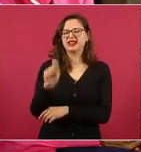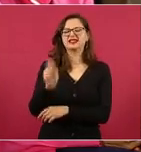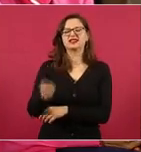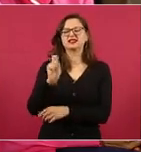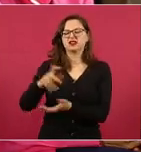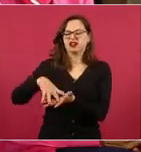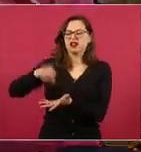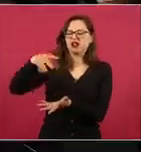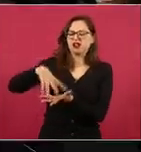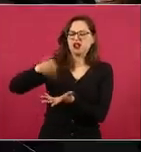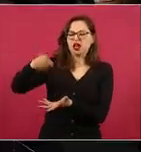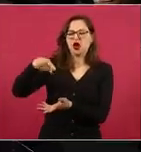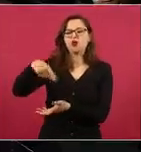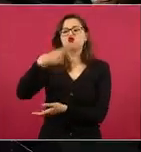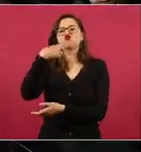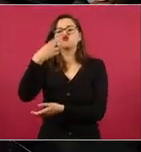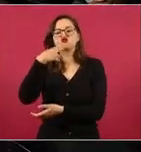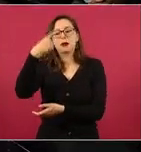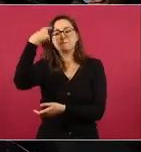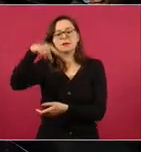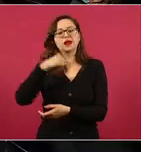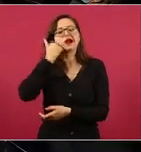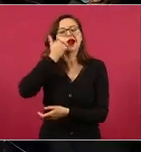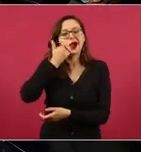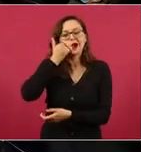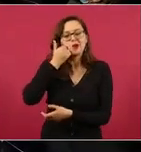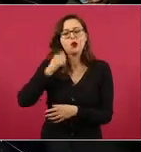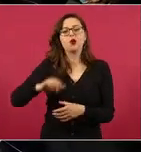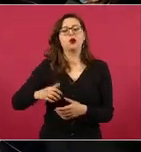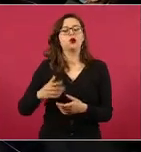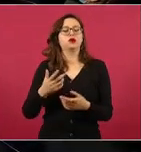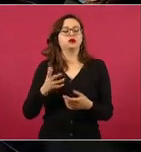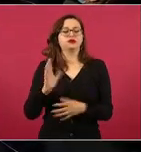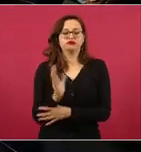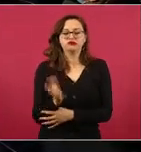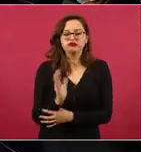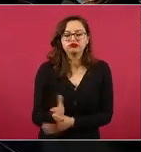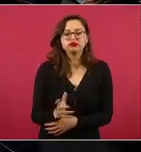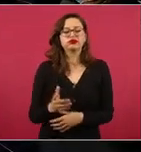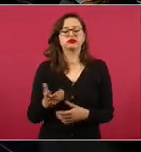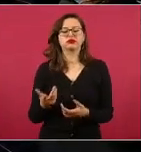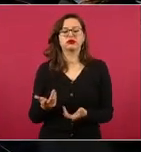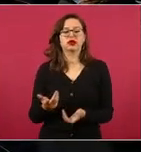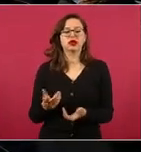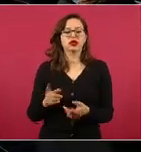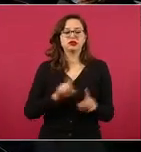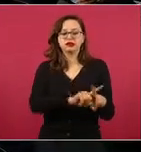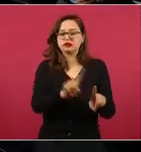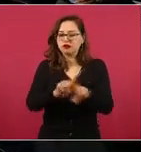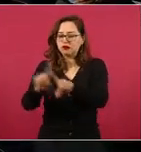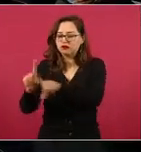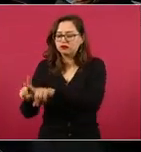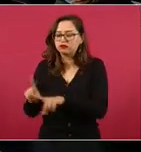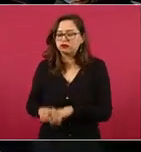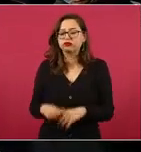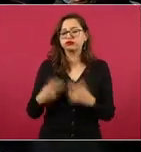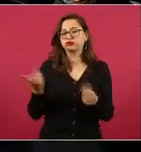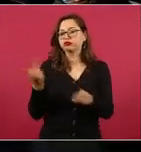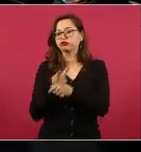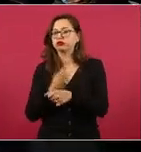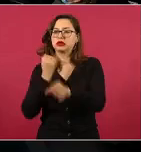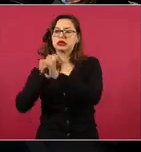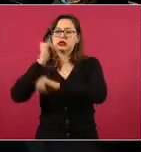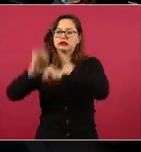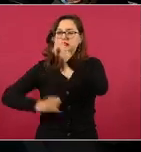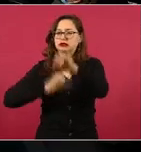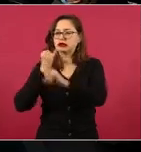desinfectantes, papel, textiles, jabón, y que bueno, el precio de referencia internacional está alrededor